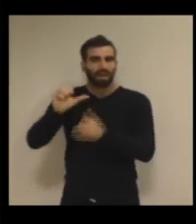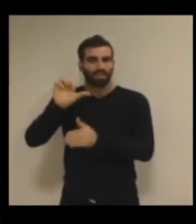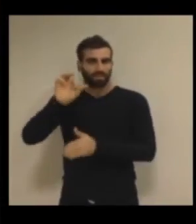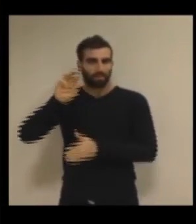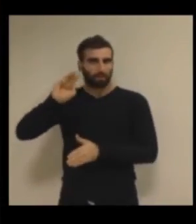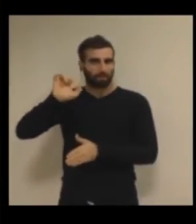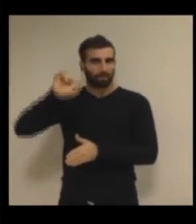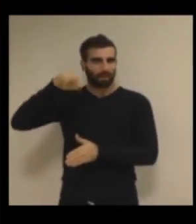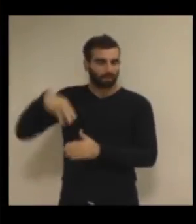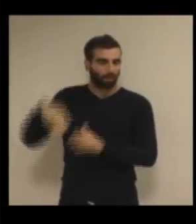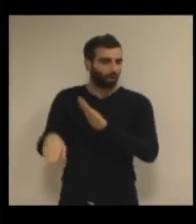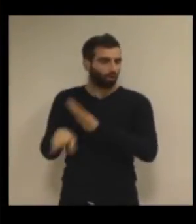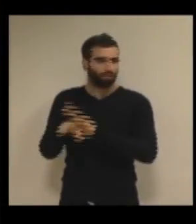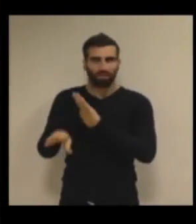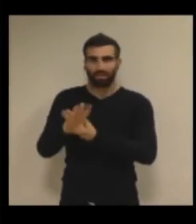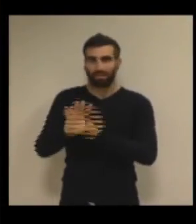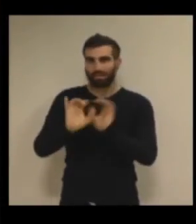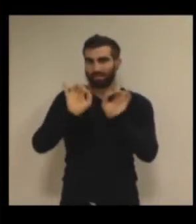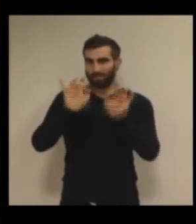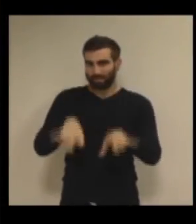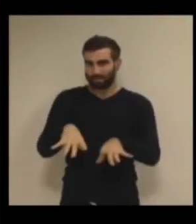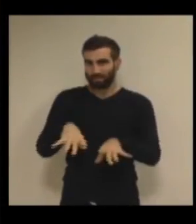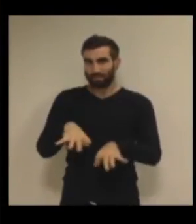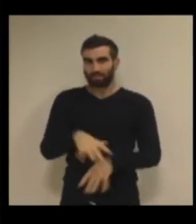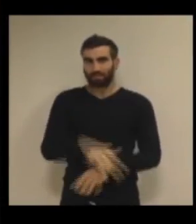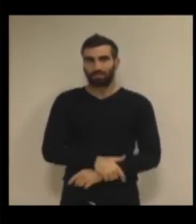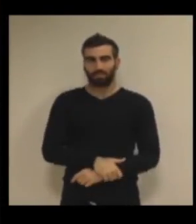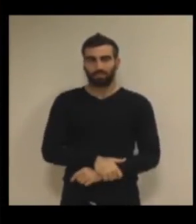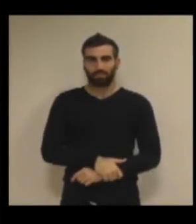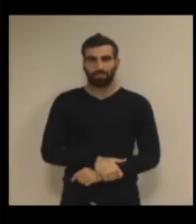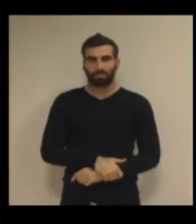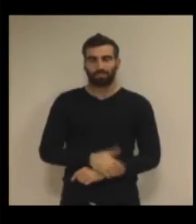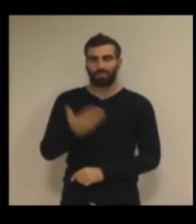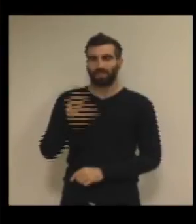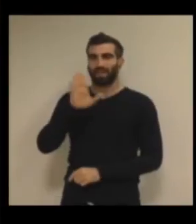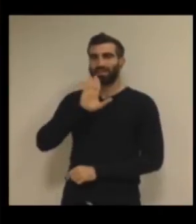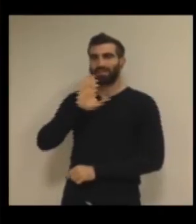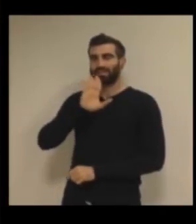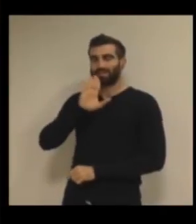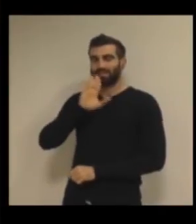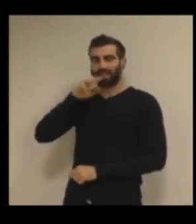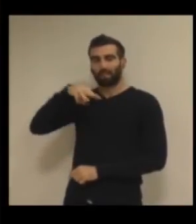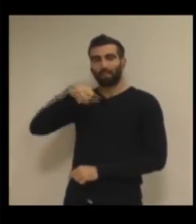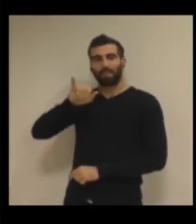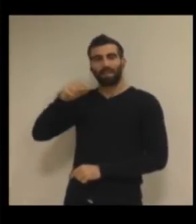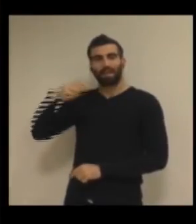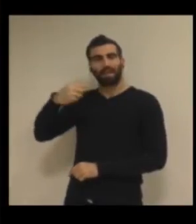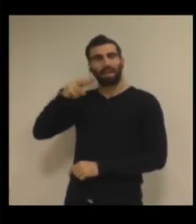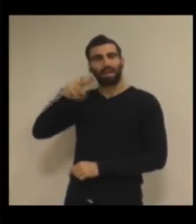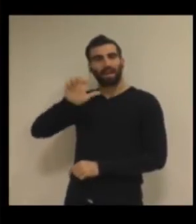creo. Claro. Yo, en la primera intervención que hizo Miguel Ángel,